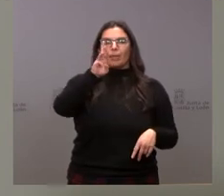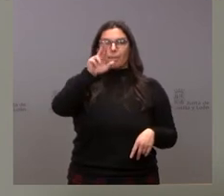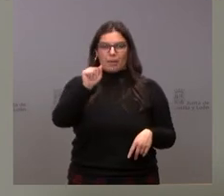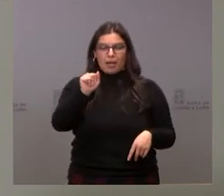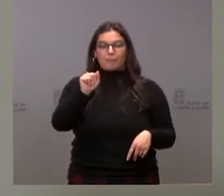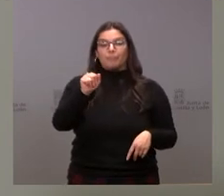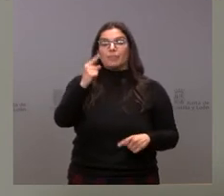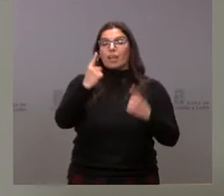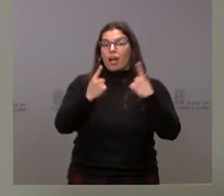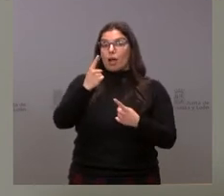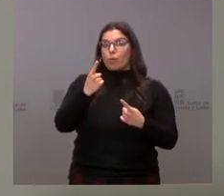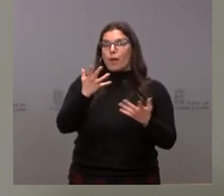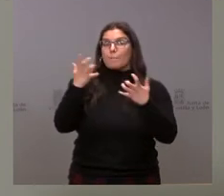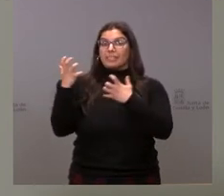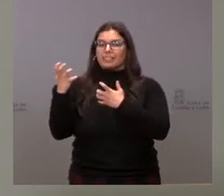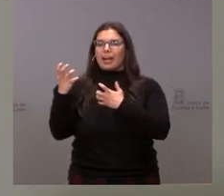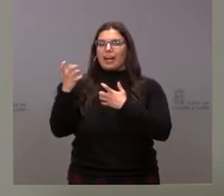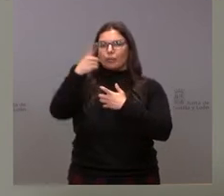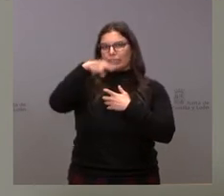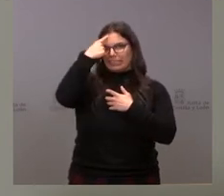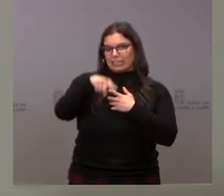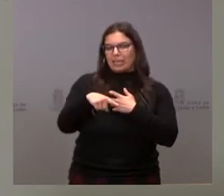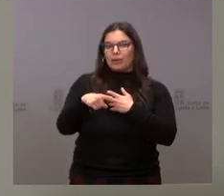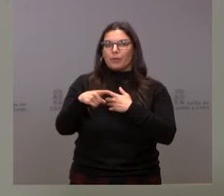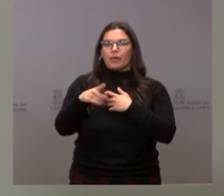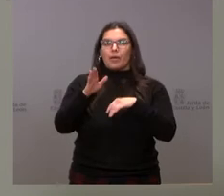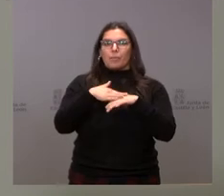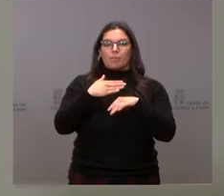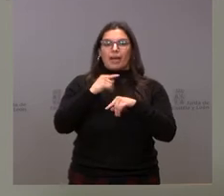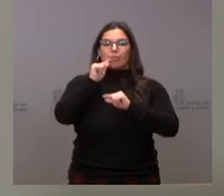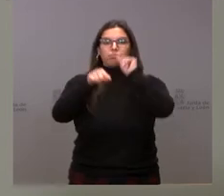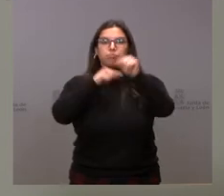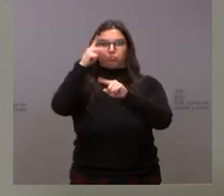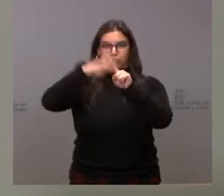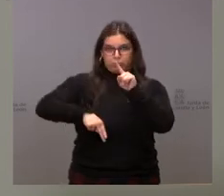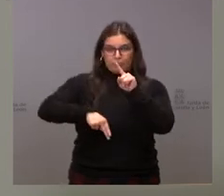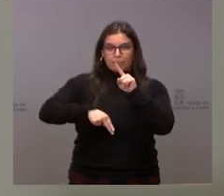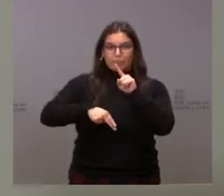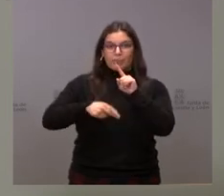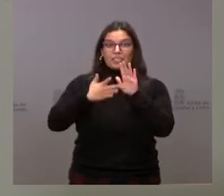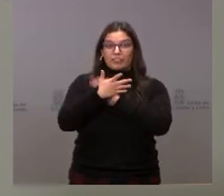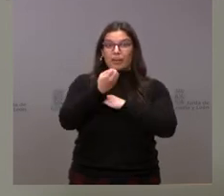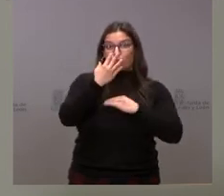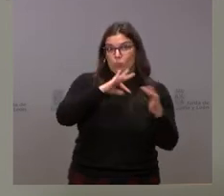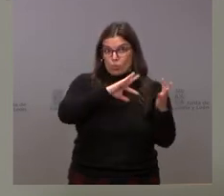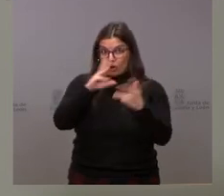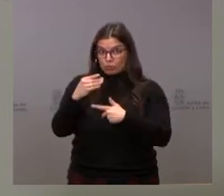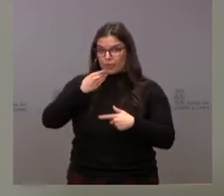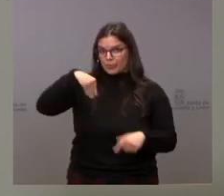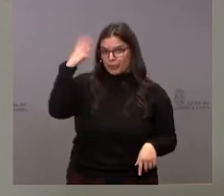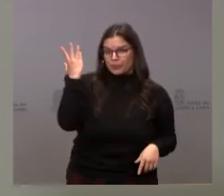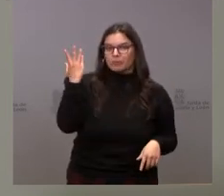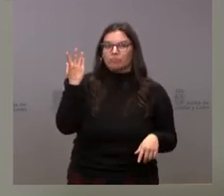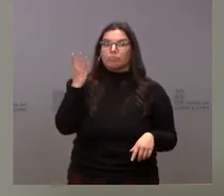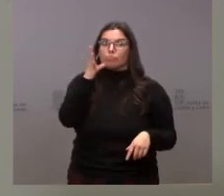ciertas ventajas en cuanto a en cuanto a cortar la transmisibilidad del virus en lo cual es una noticia que nosotros nos parece positiva